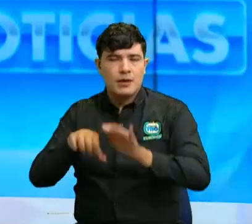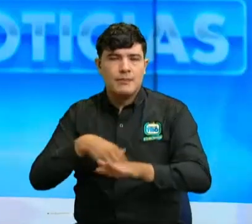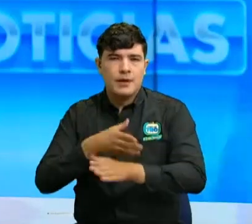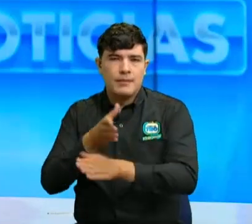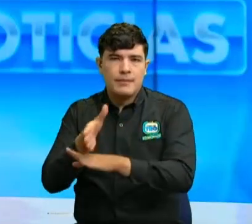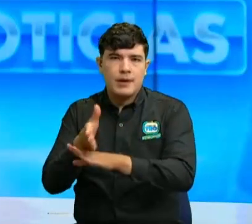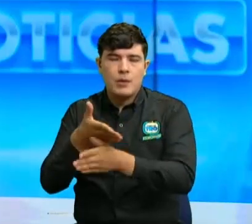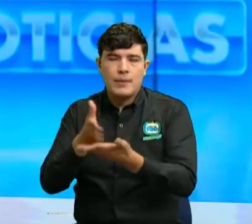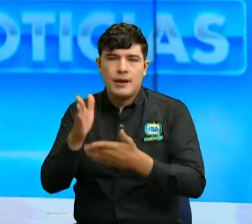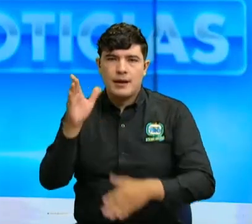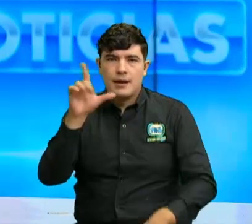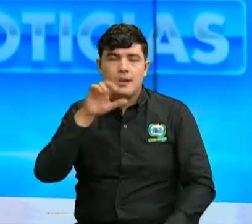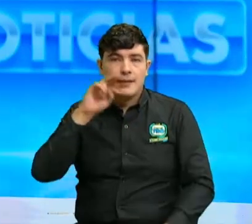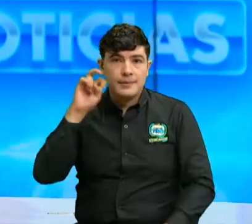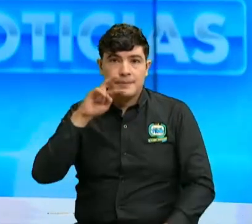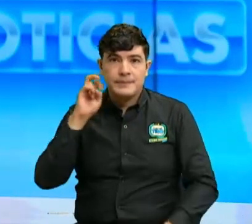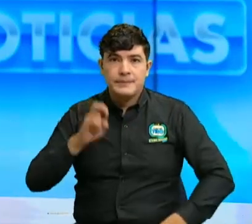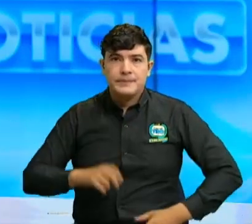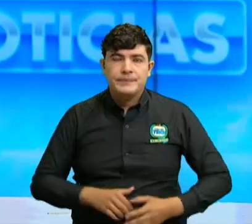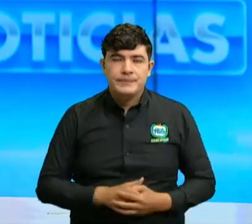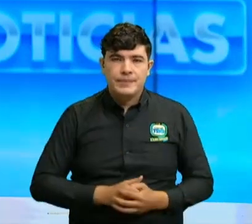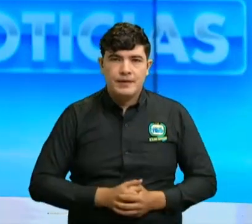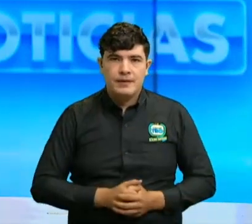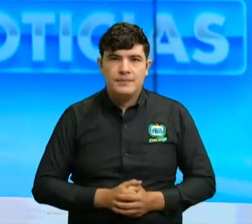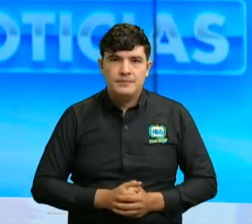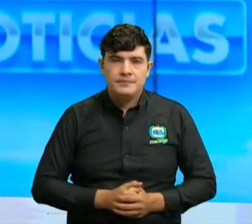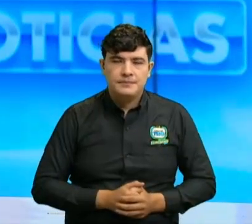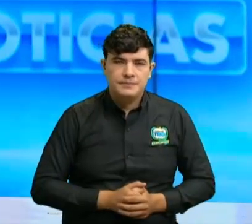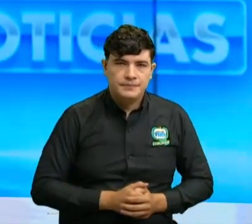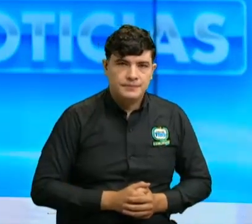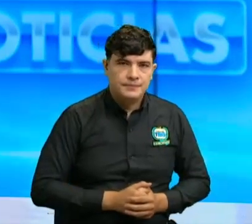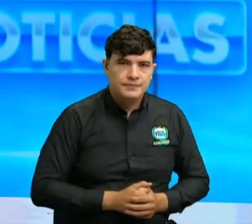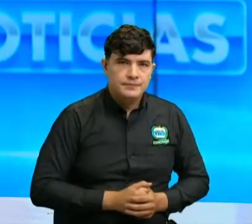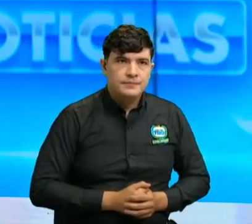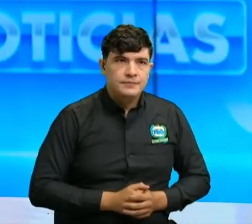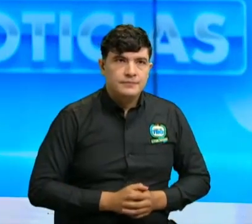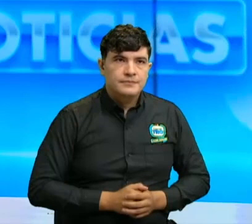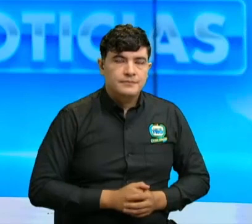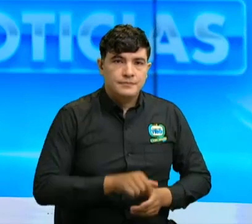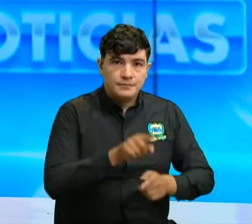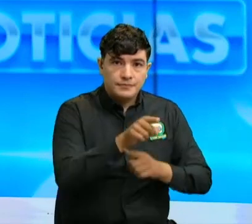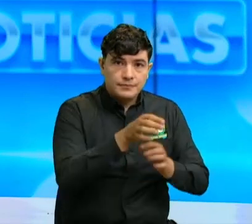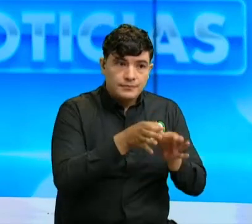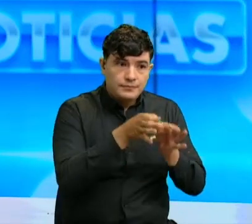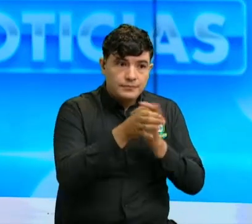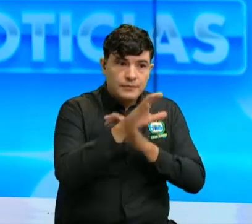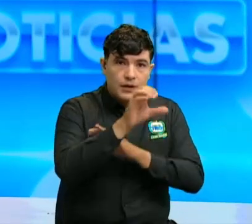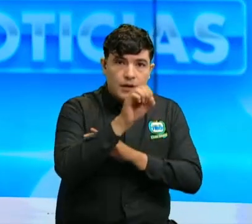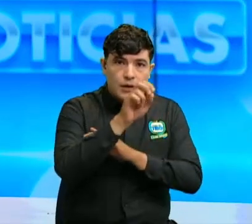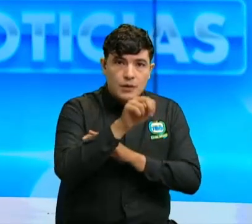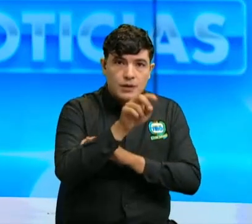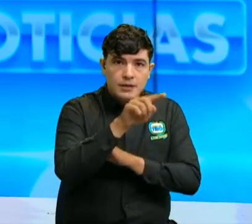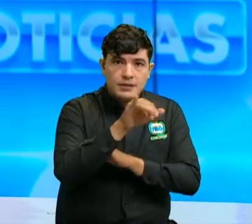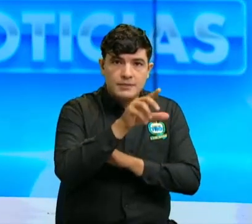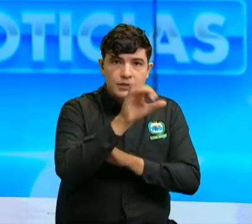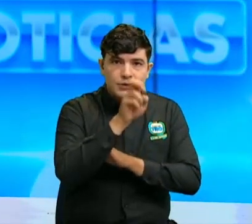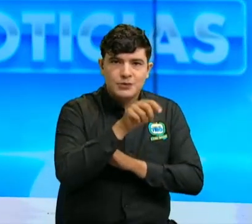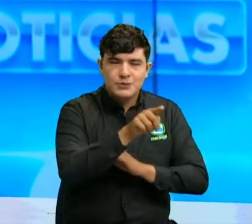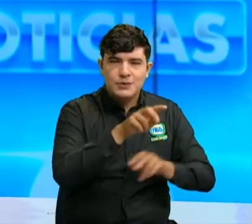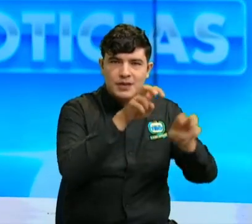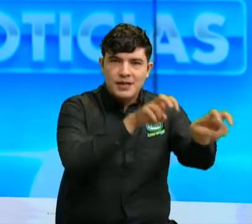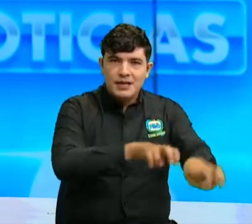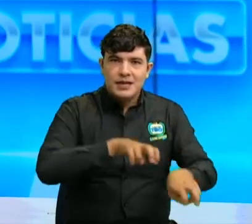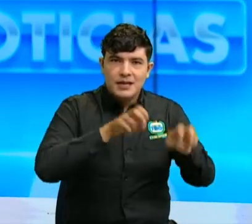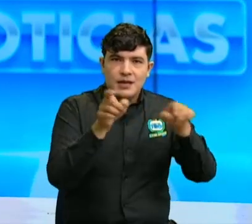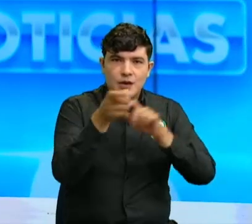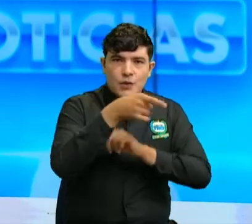y de barrancabermeja nos tratábamos rápidamente a la provincia de garcía rovira porque en concepción se implementa el cultivo de glue para una alternativa para el